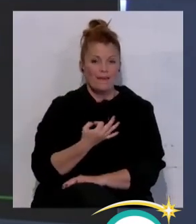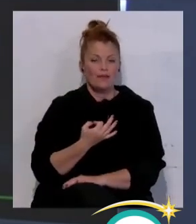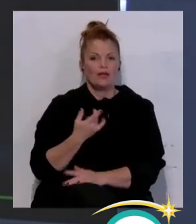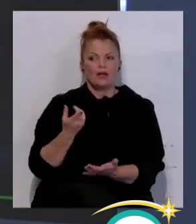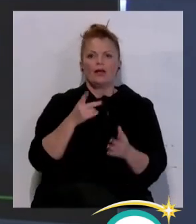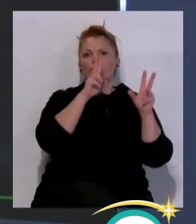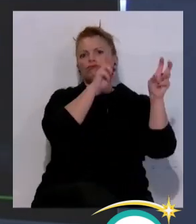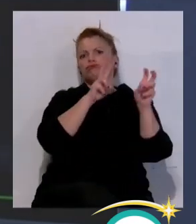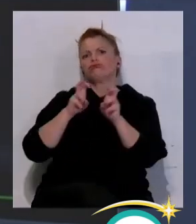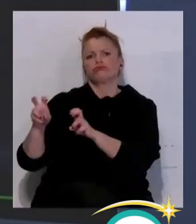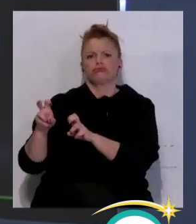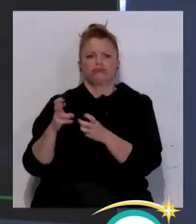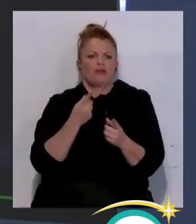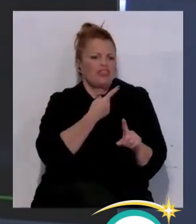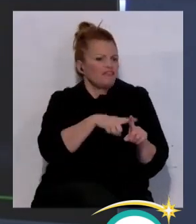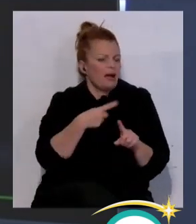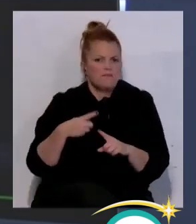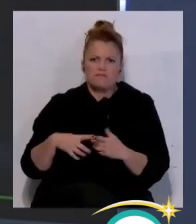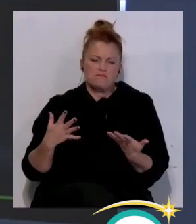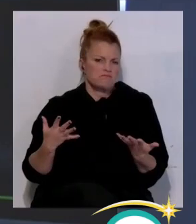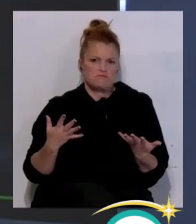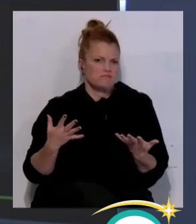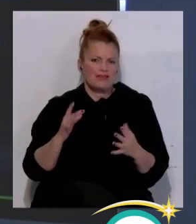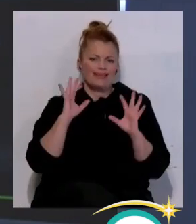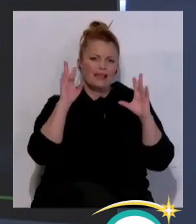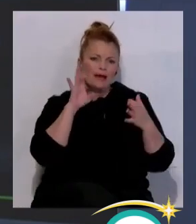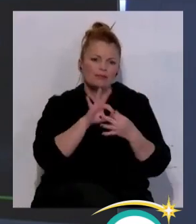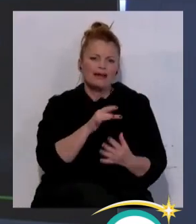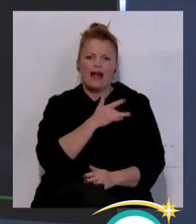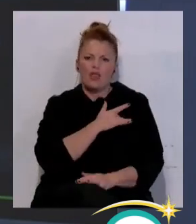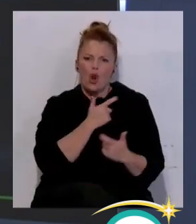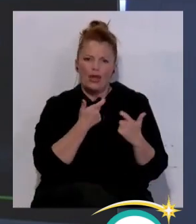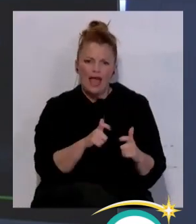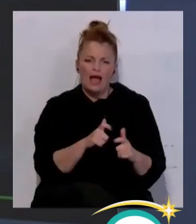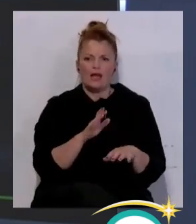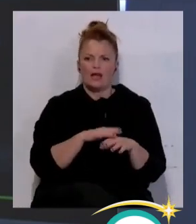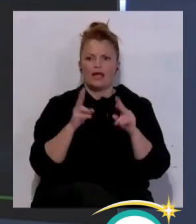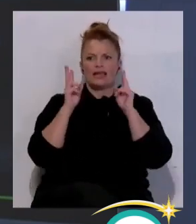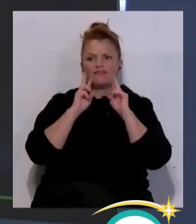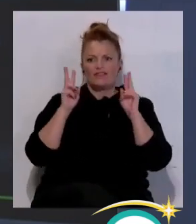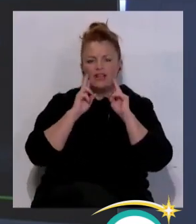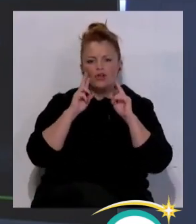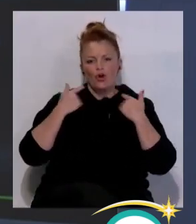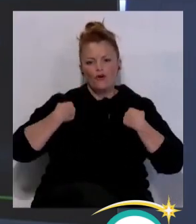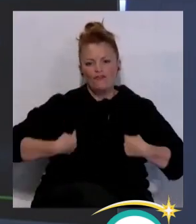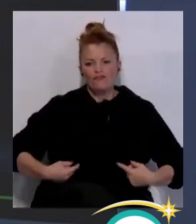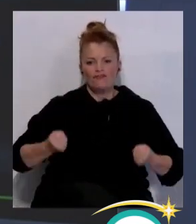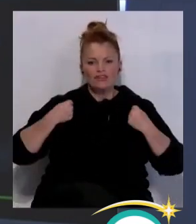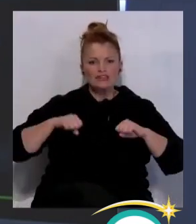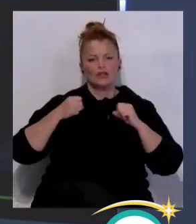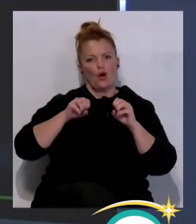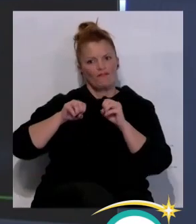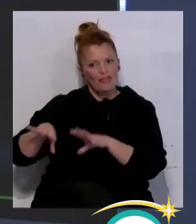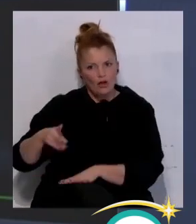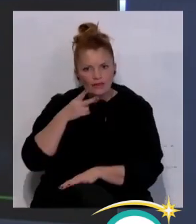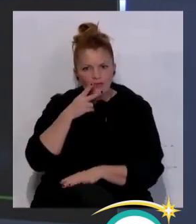tocamos diferentes aspectos de la práctica cardiológica. Hay una charla sobre beneficio del ejercicio físico, de abandono de tabaco, de